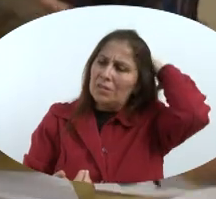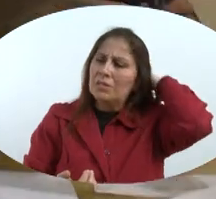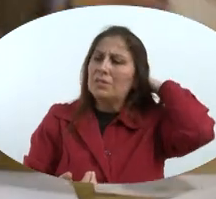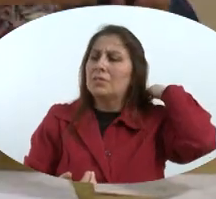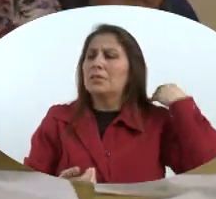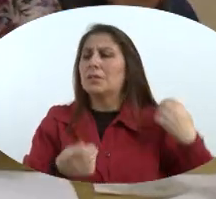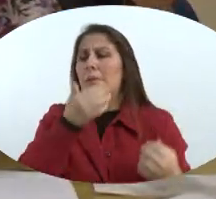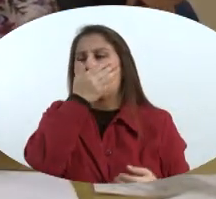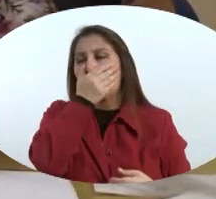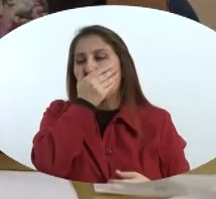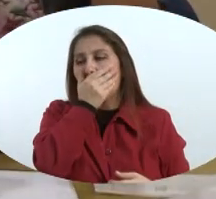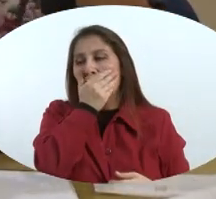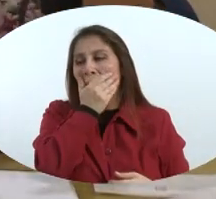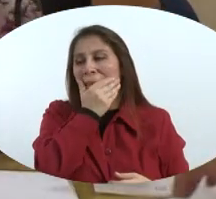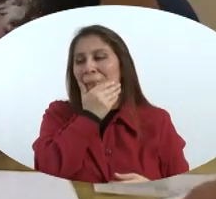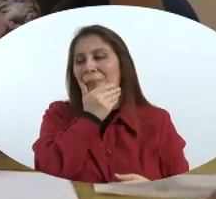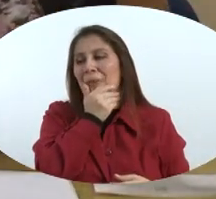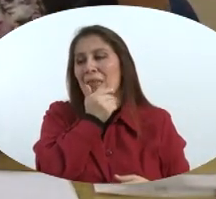no